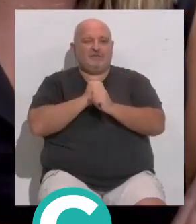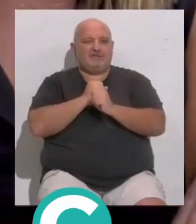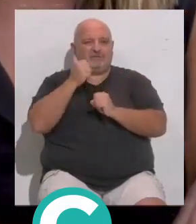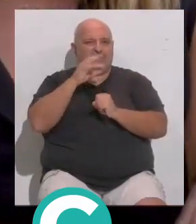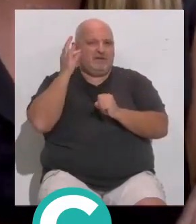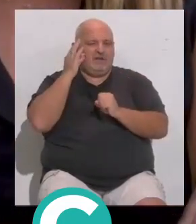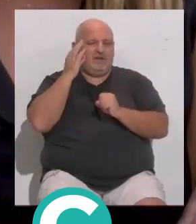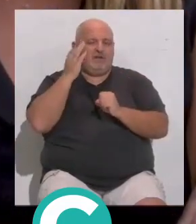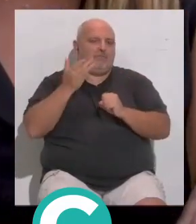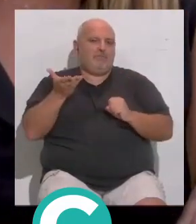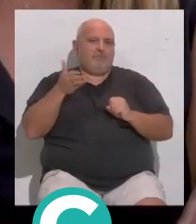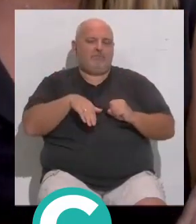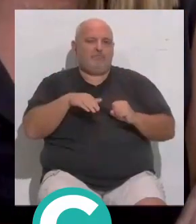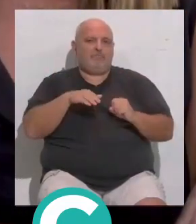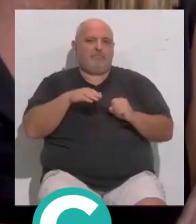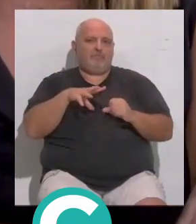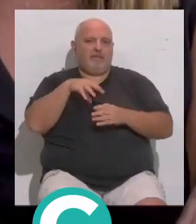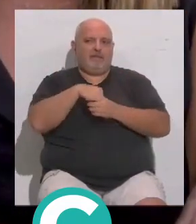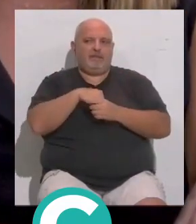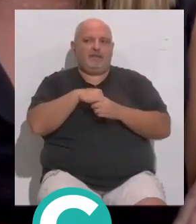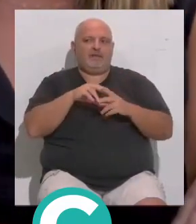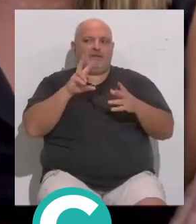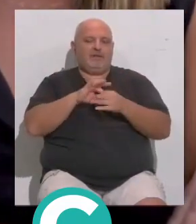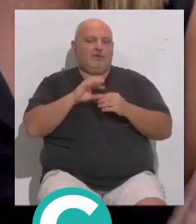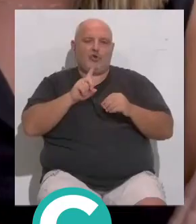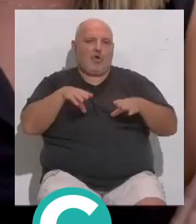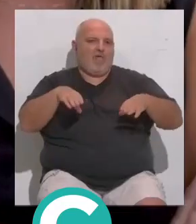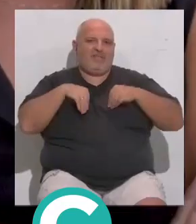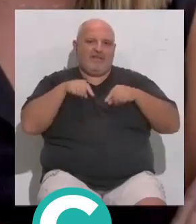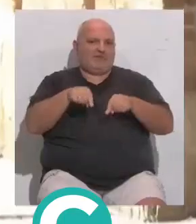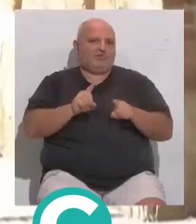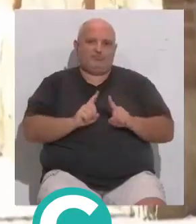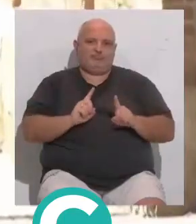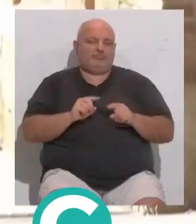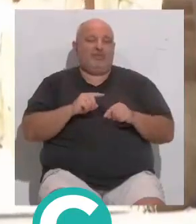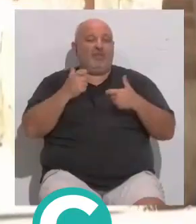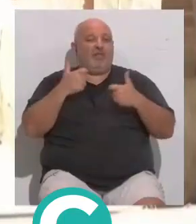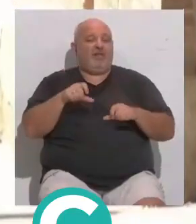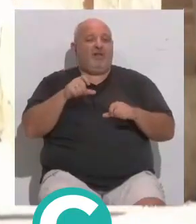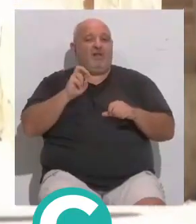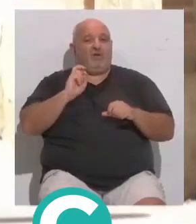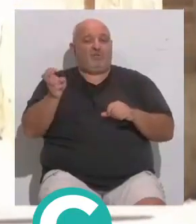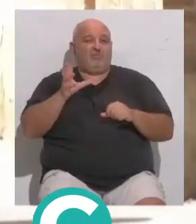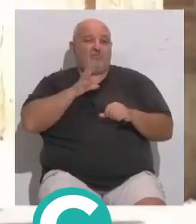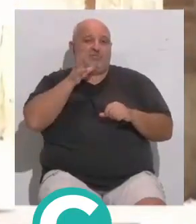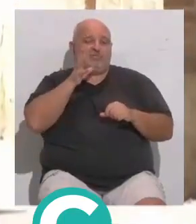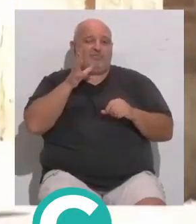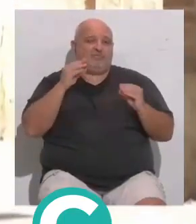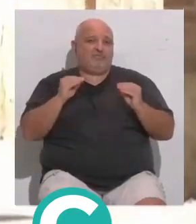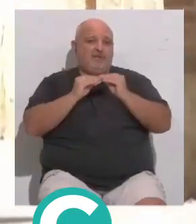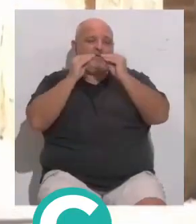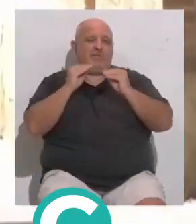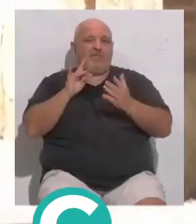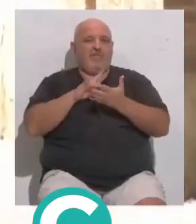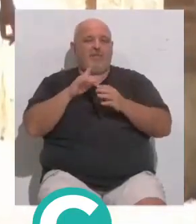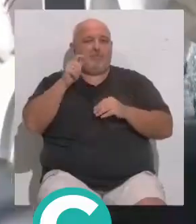trabajadoras han perdido la vida en el Tajo. Esto es inaceptable. En otro orden de asuntos y con motivo de la conmemoración del